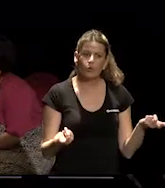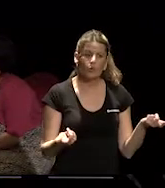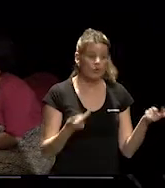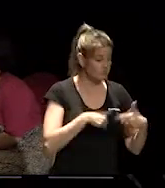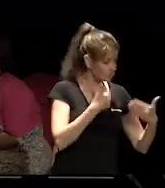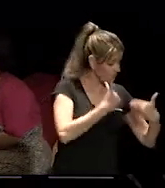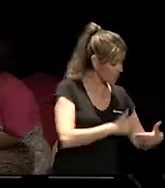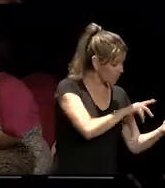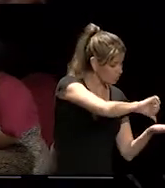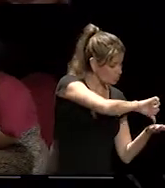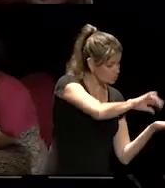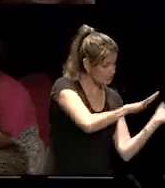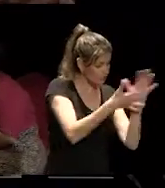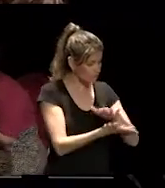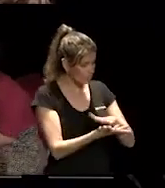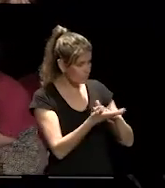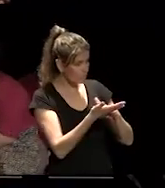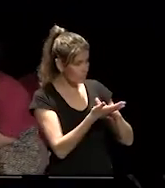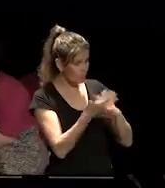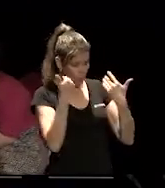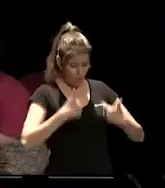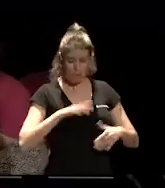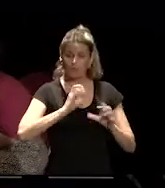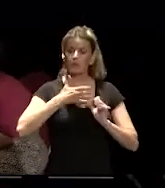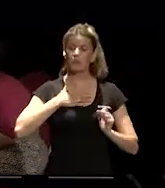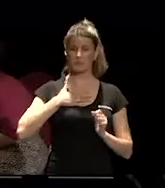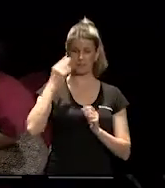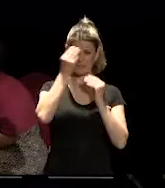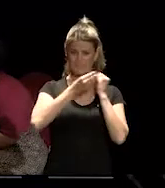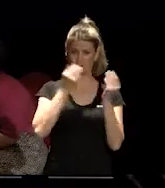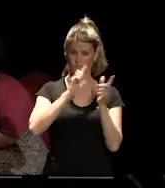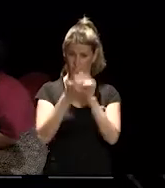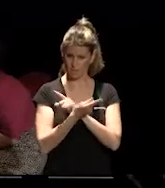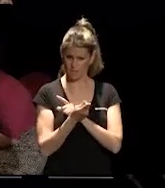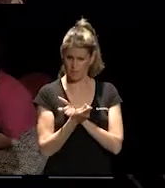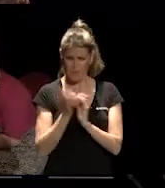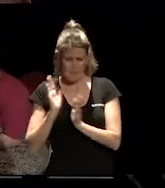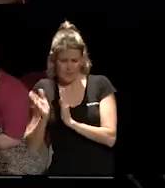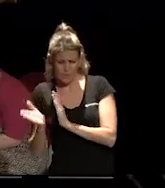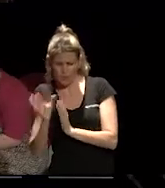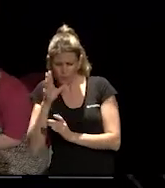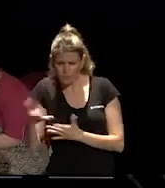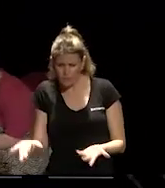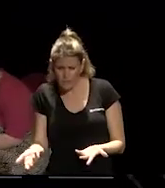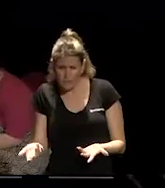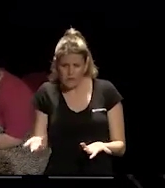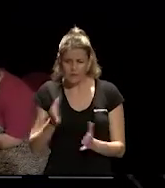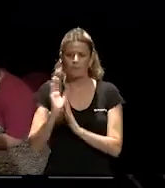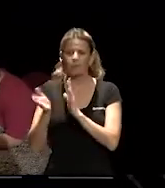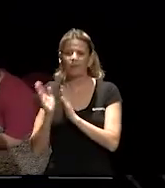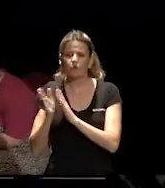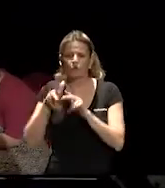partió, realmente está transformando nuestra forma de ver las cosas. Pedagógico, hay una tarea imaginario, realmente tiene una